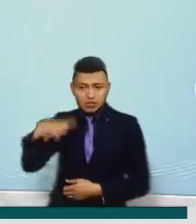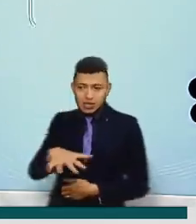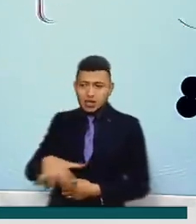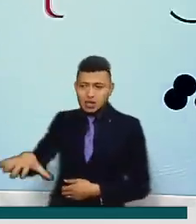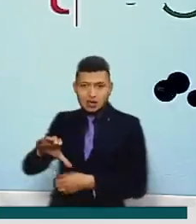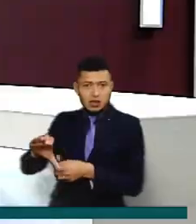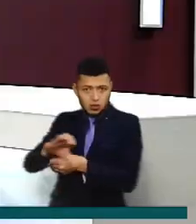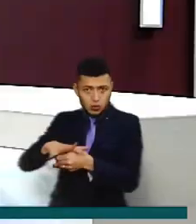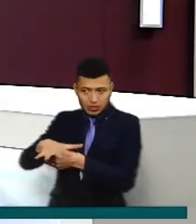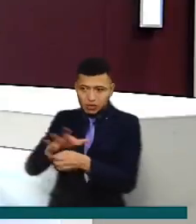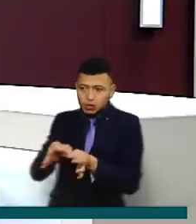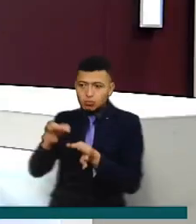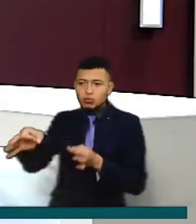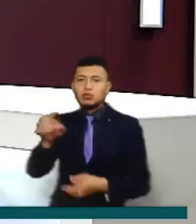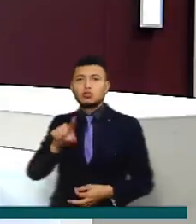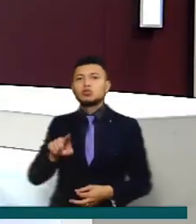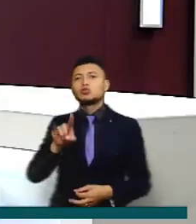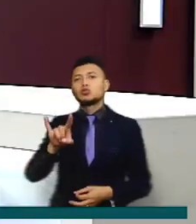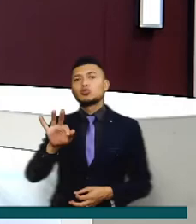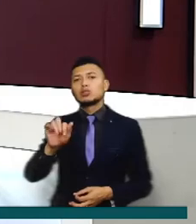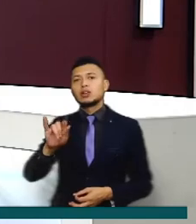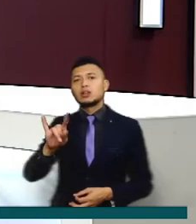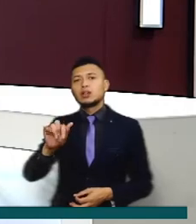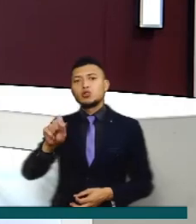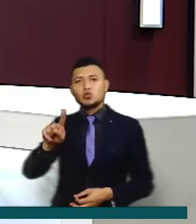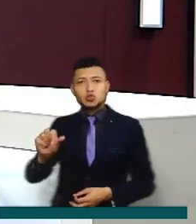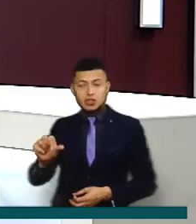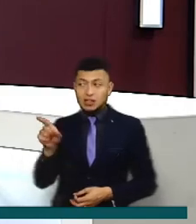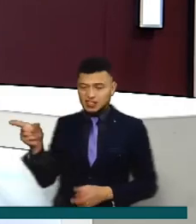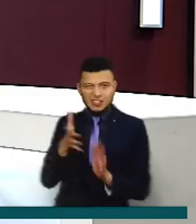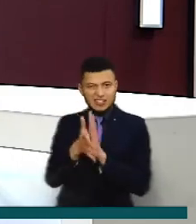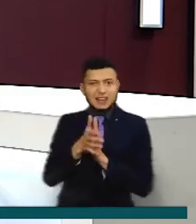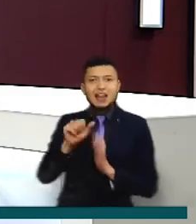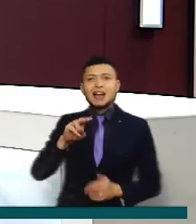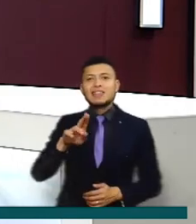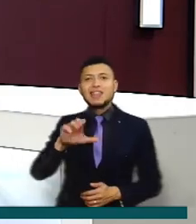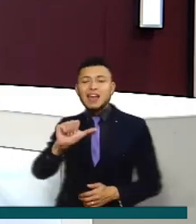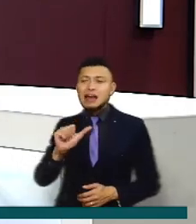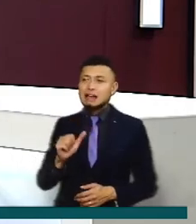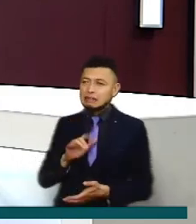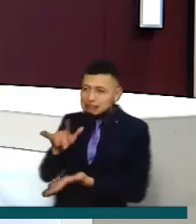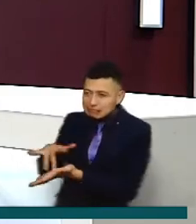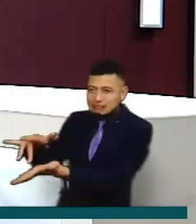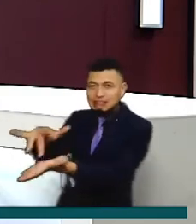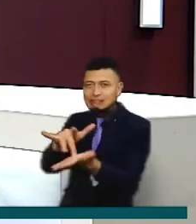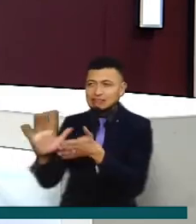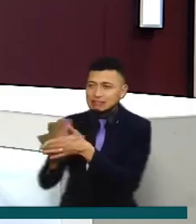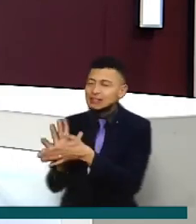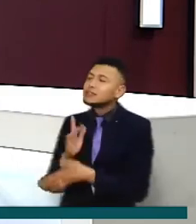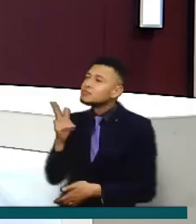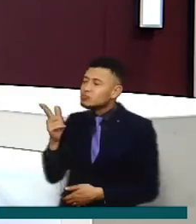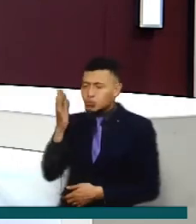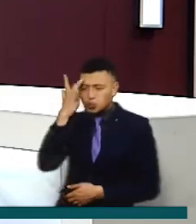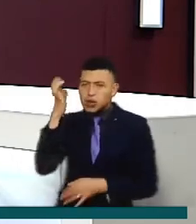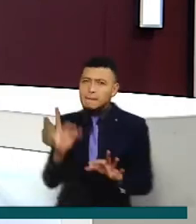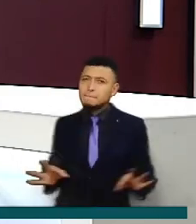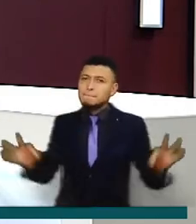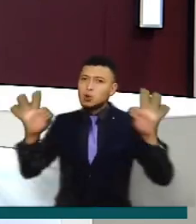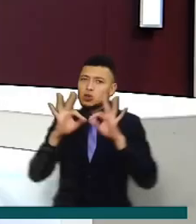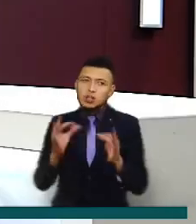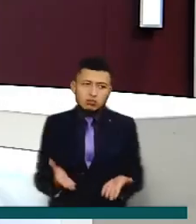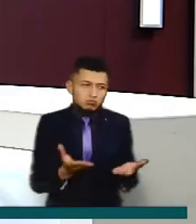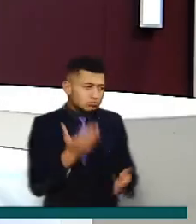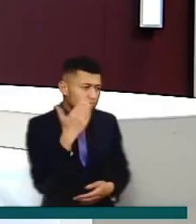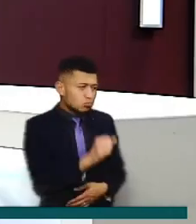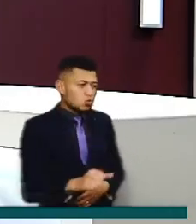Sutatausa, Cundinamarca. Saludamos a Andrea Reynosa, quien recorre diferentes regiones en busca de estas historias. Andrea, ¿por qué esta mujer es tan importante